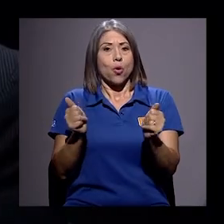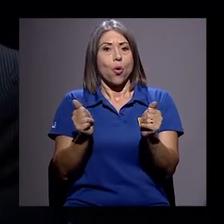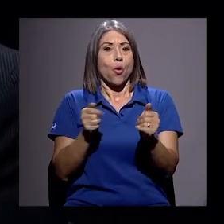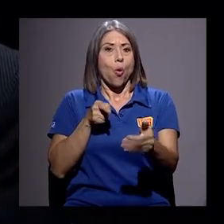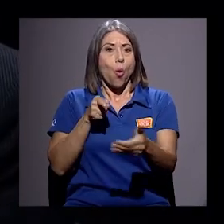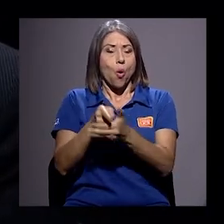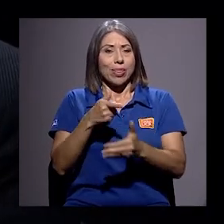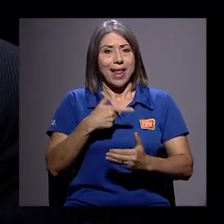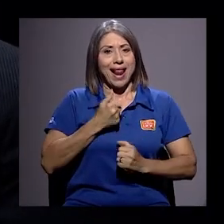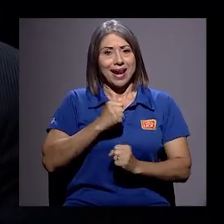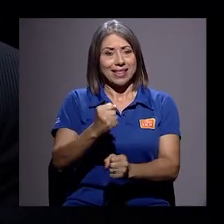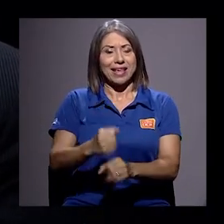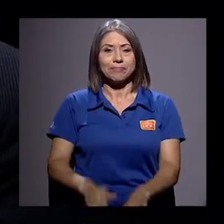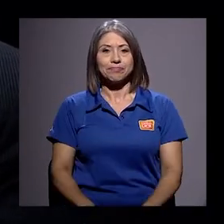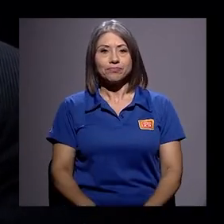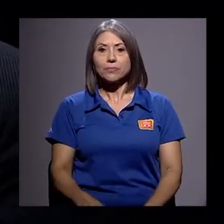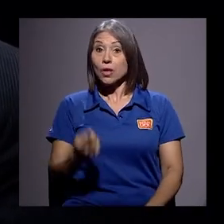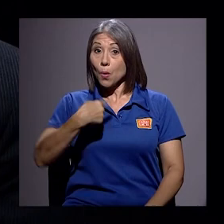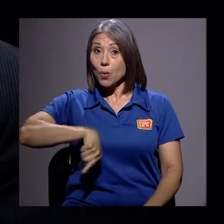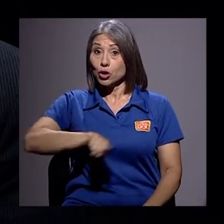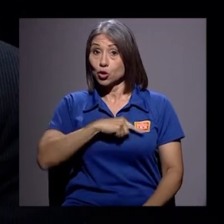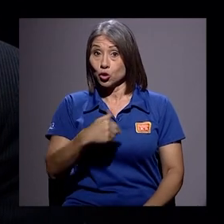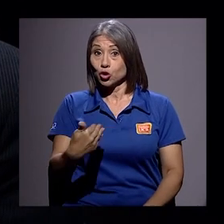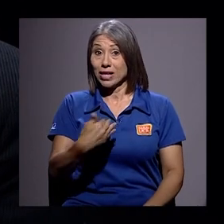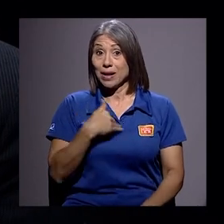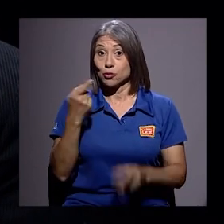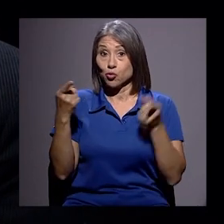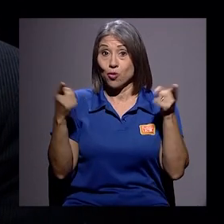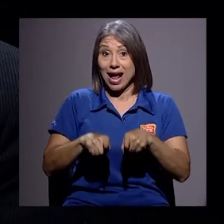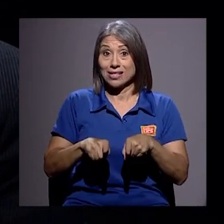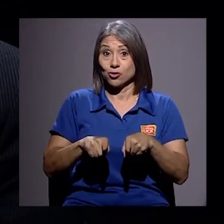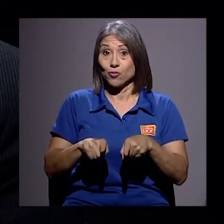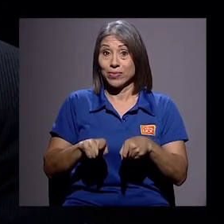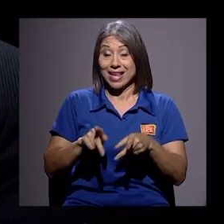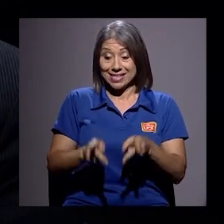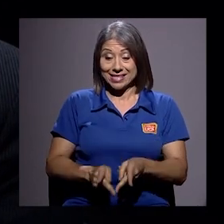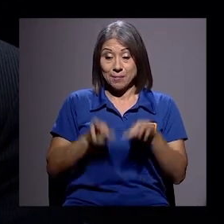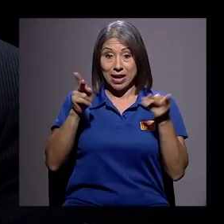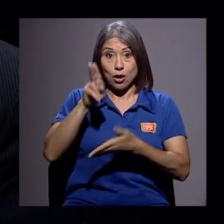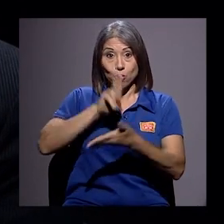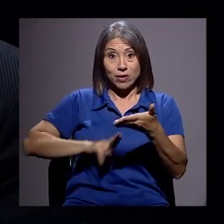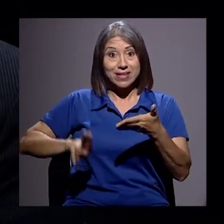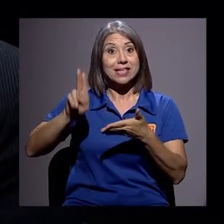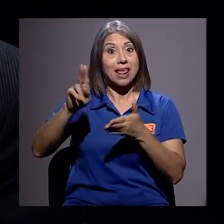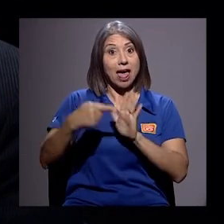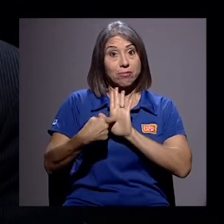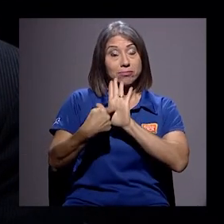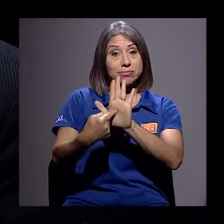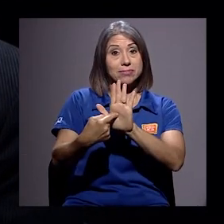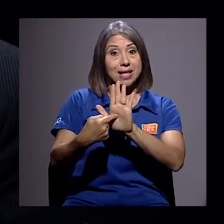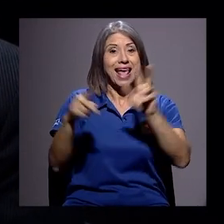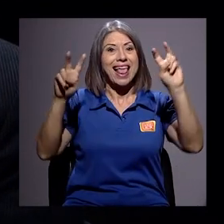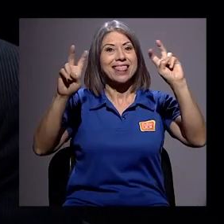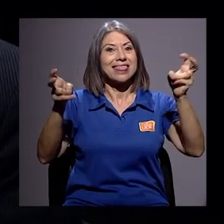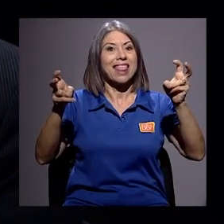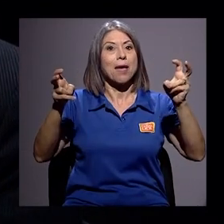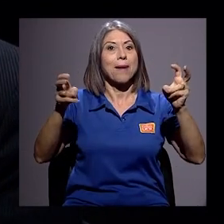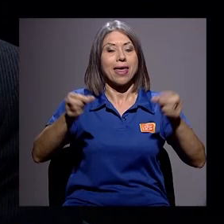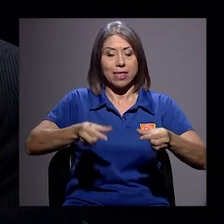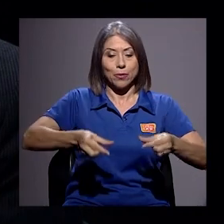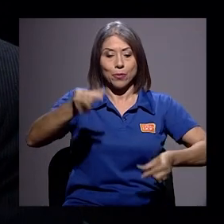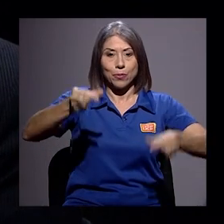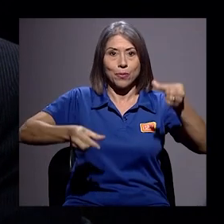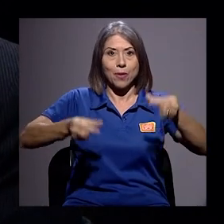bueno en el caso de la alcaldía tenemos uno que de hecho nos publicó de semanario universidad en portada que es el tema de los parquímetros se